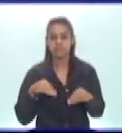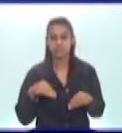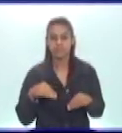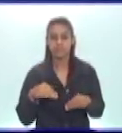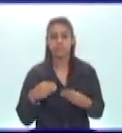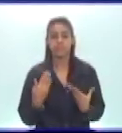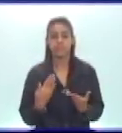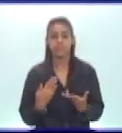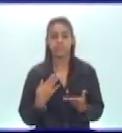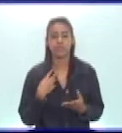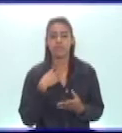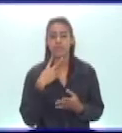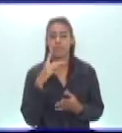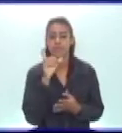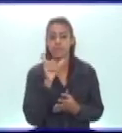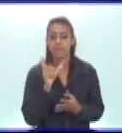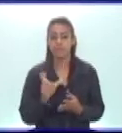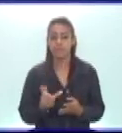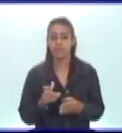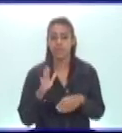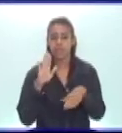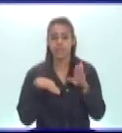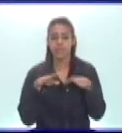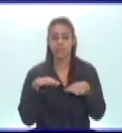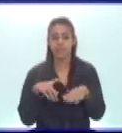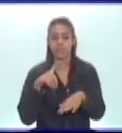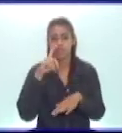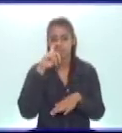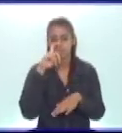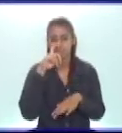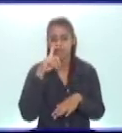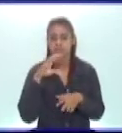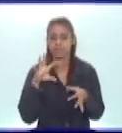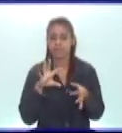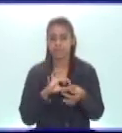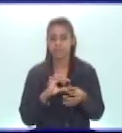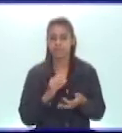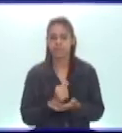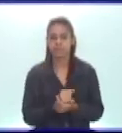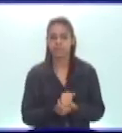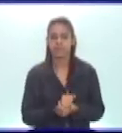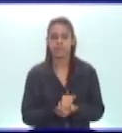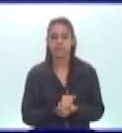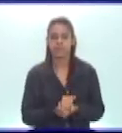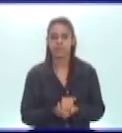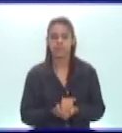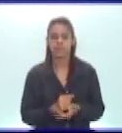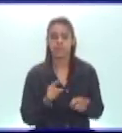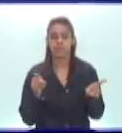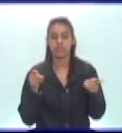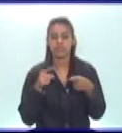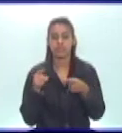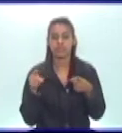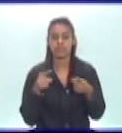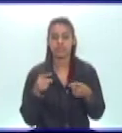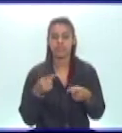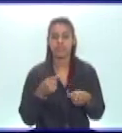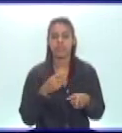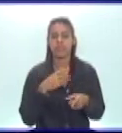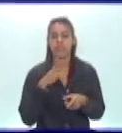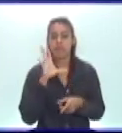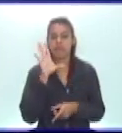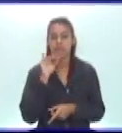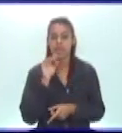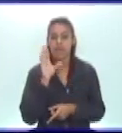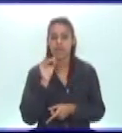cuenta el vocabulario de acuerdo a la edad que le corresponde y el grado. La rítmica del habla. La rítmica del